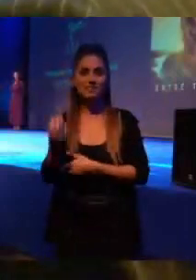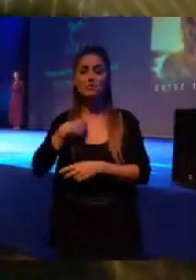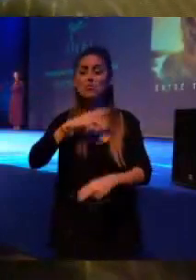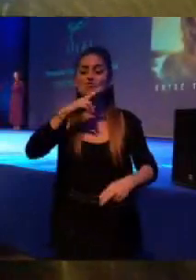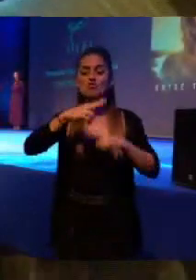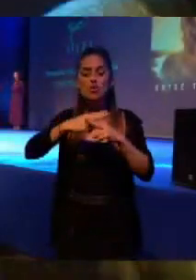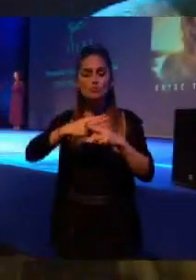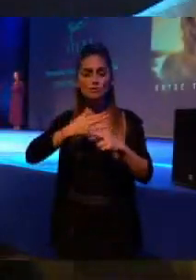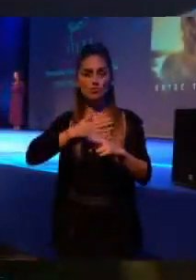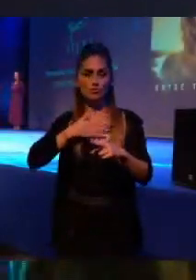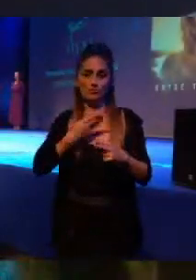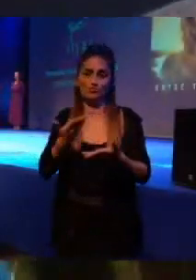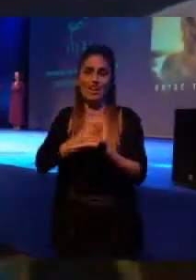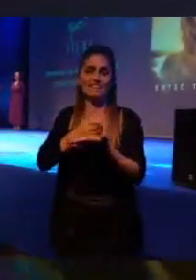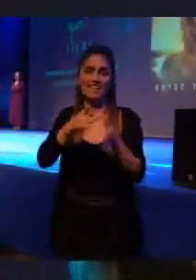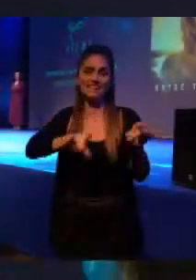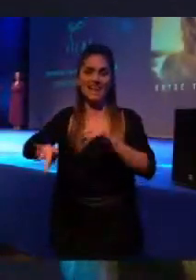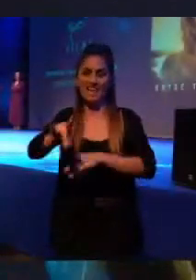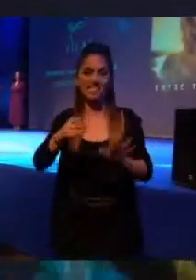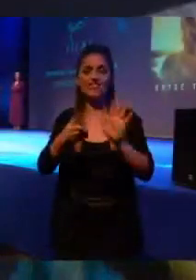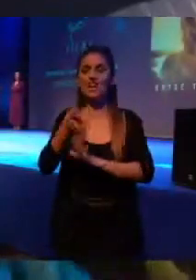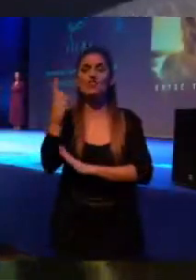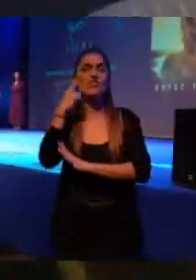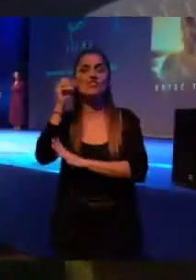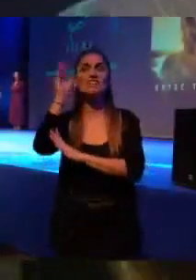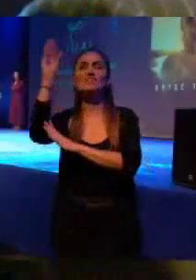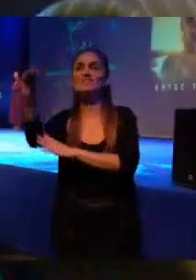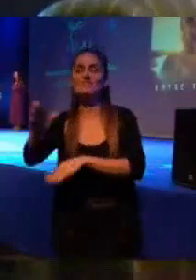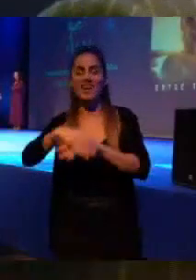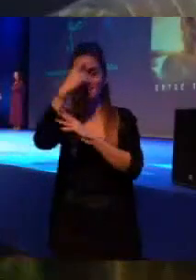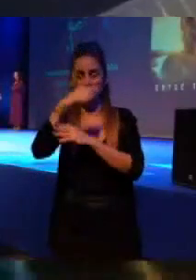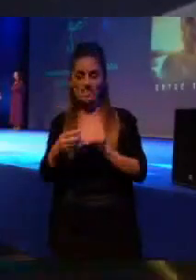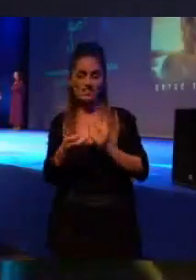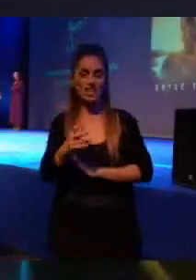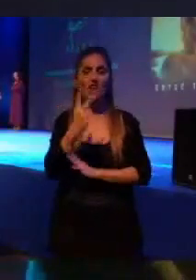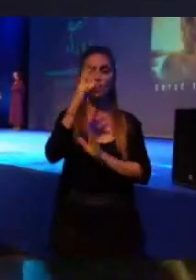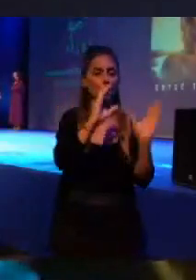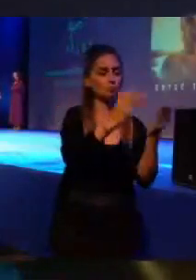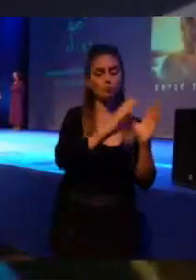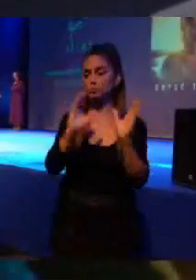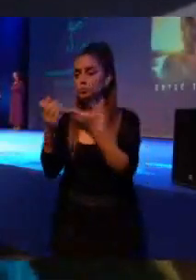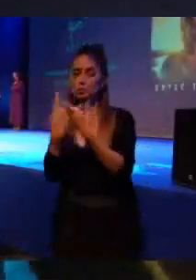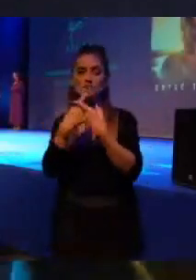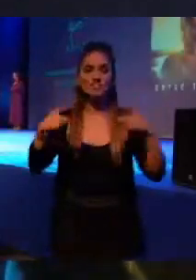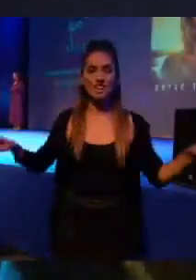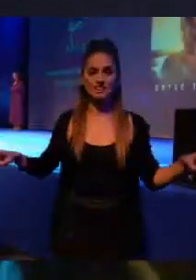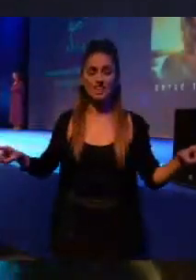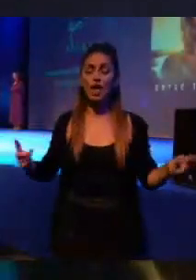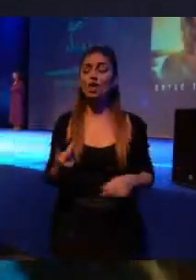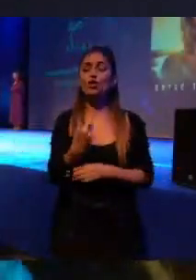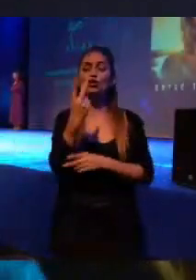Tierras. No hace falta ser de la NASA para entender que es la confrontación entre dos mundos distintos, dos